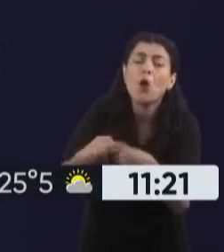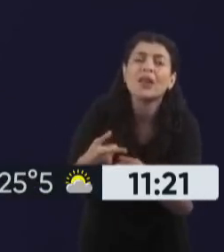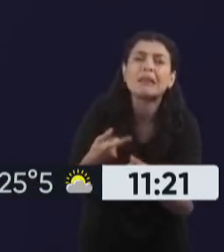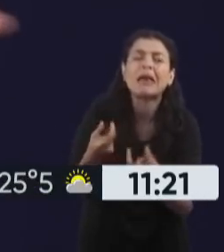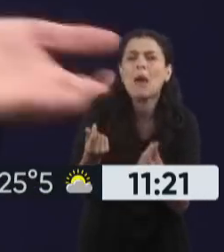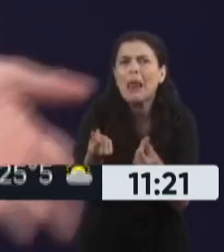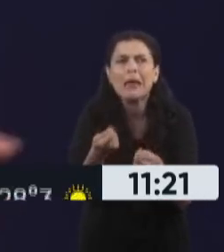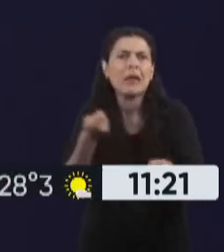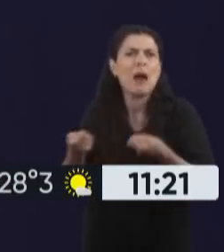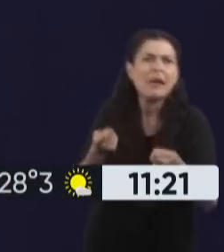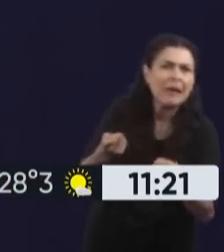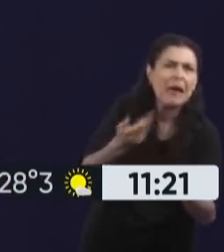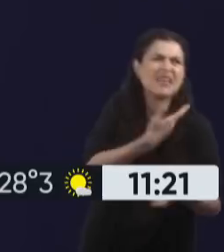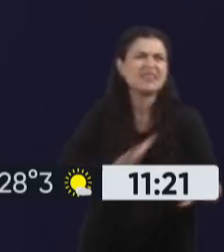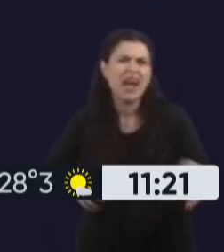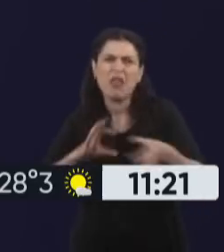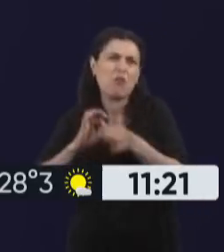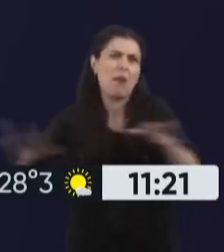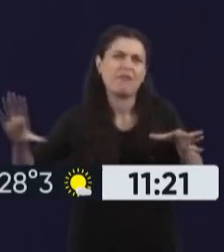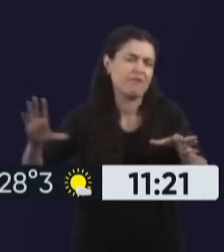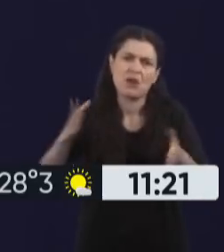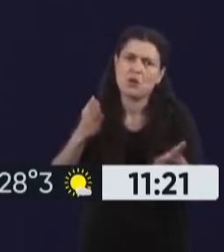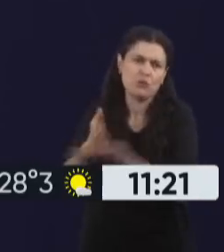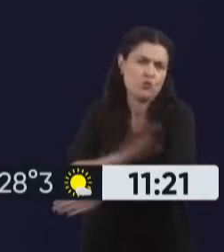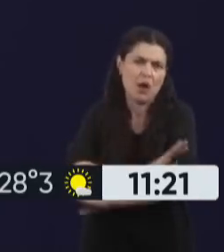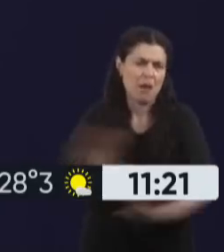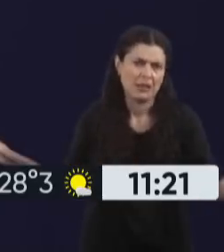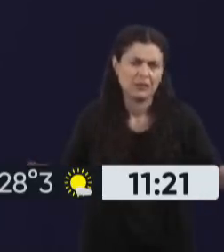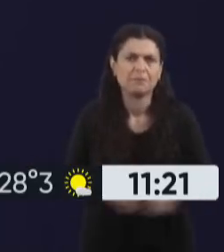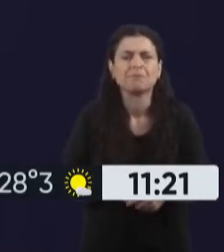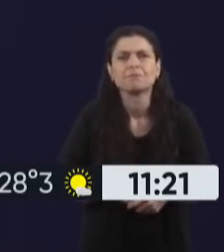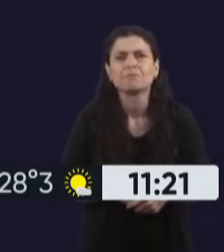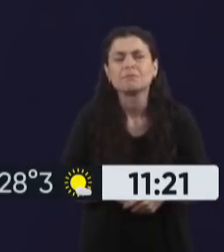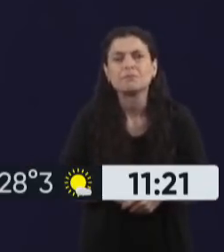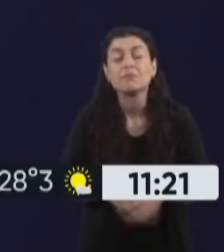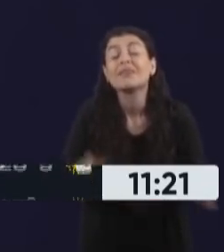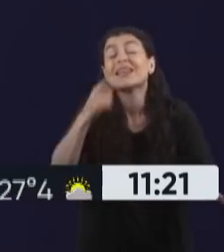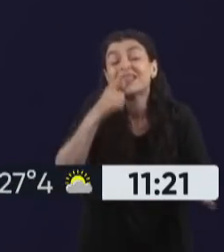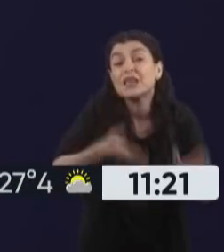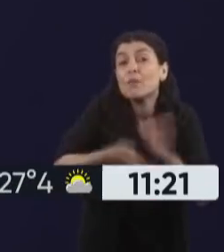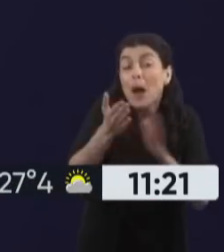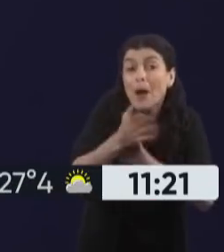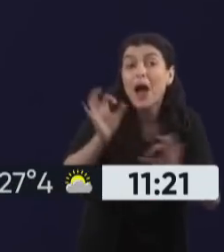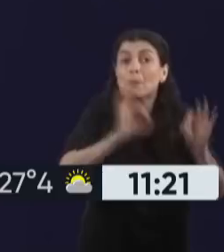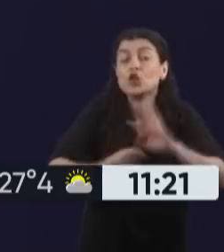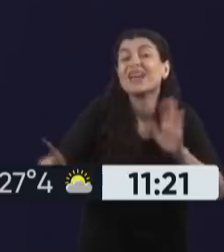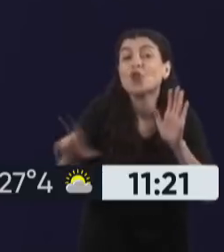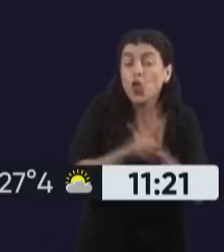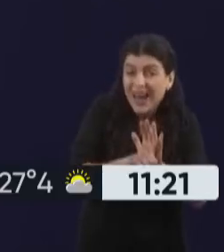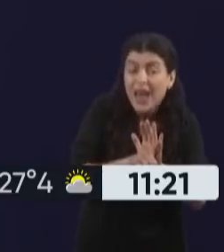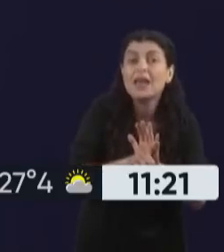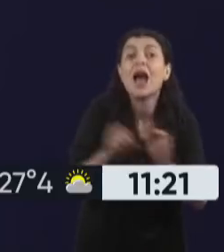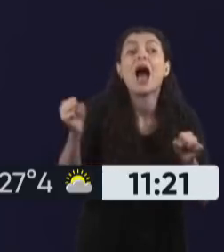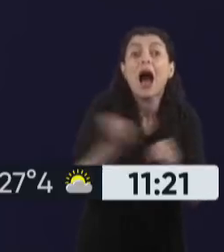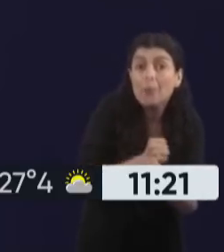El proyecto no está, o sea, cuando esté aprobado, o si es que en algún momento llegue a aprobarse, bueno, veremos la